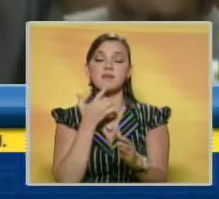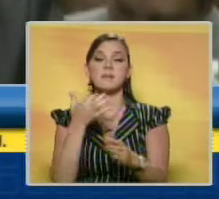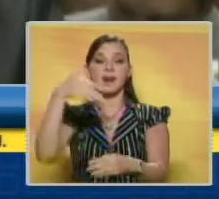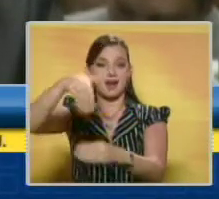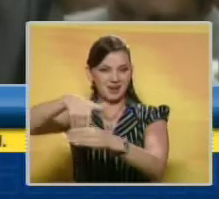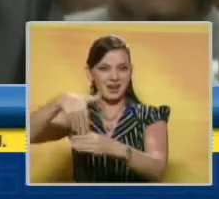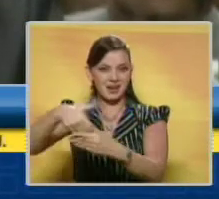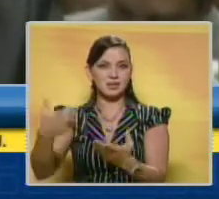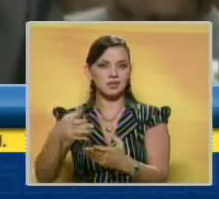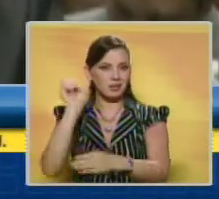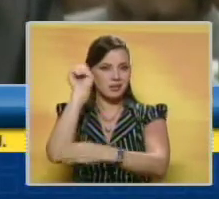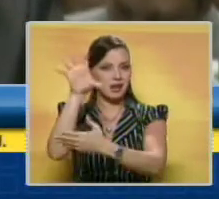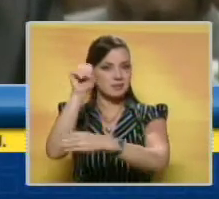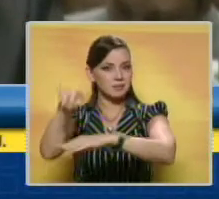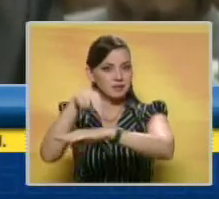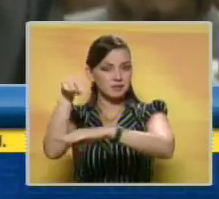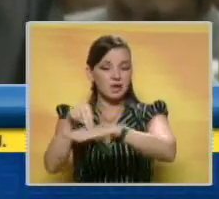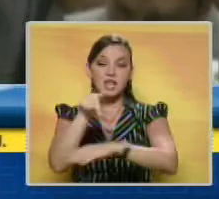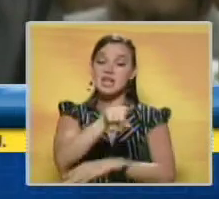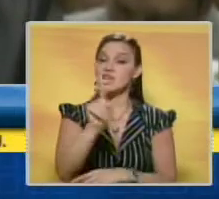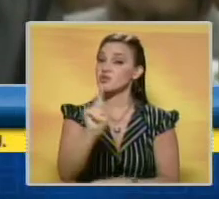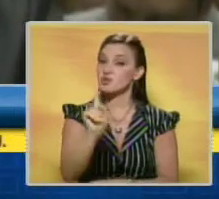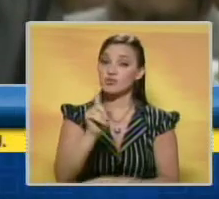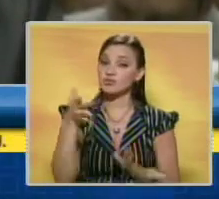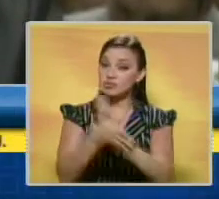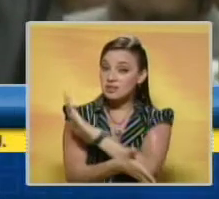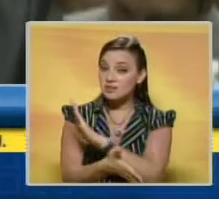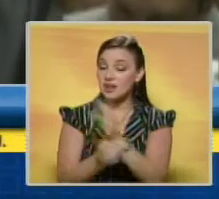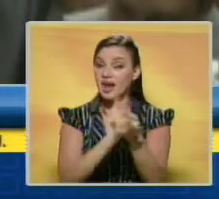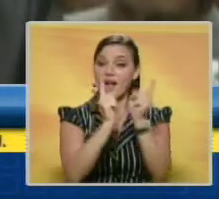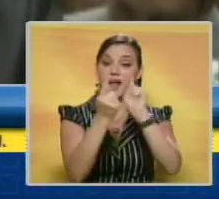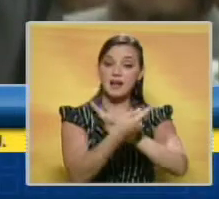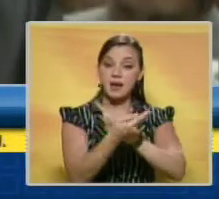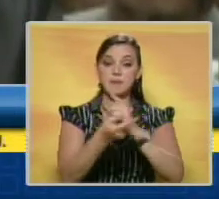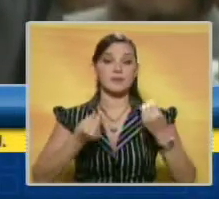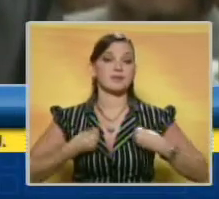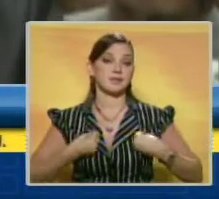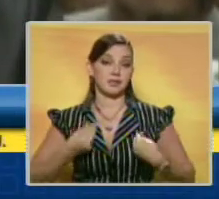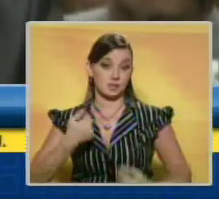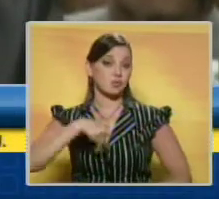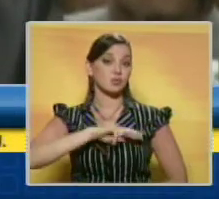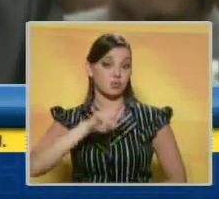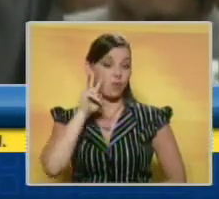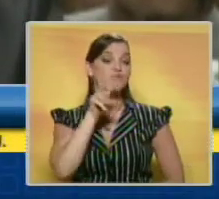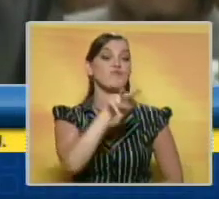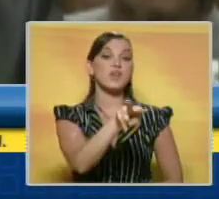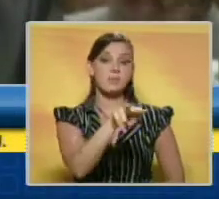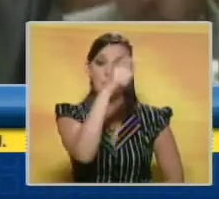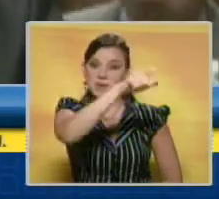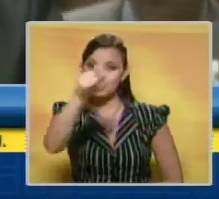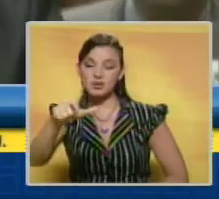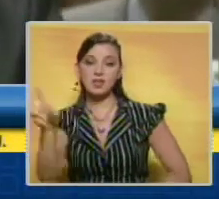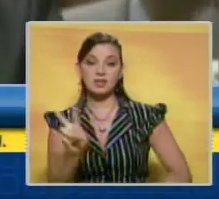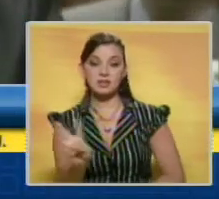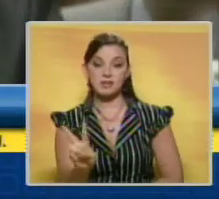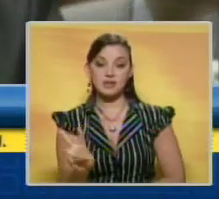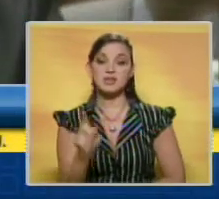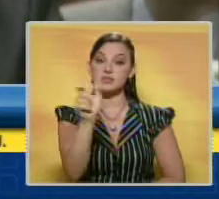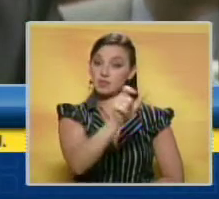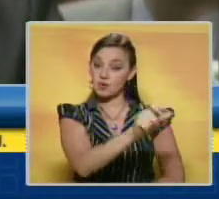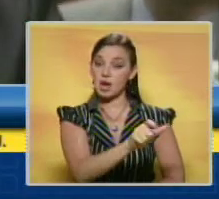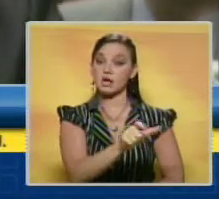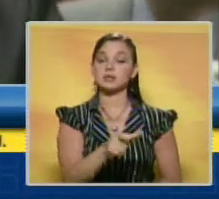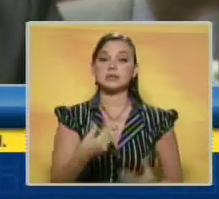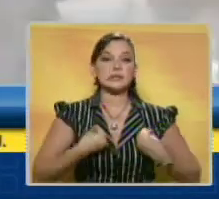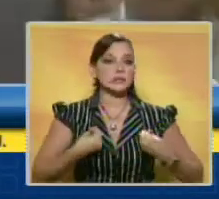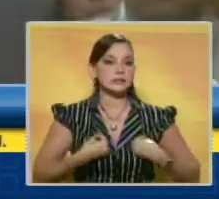favor. Eso no cambia la realidad de cómo los venezolanos ven la situación